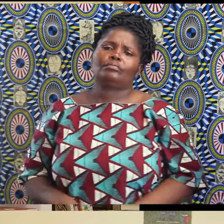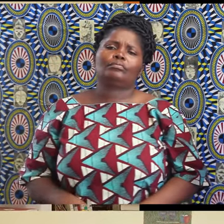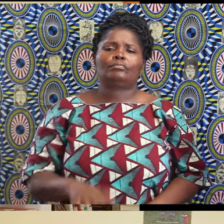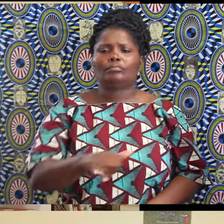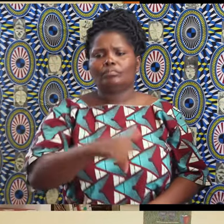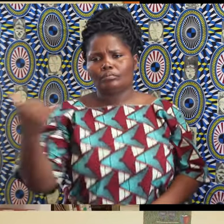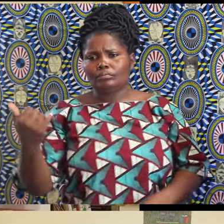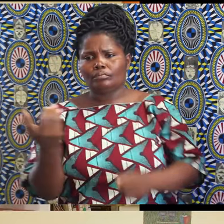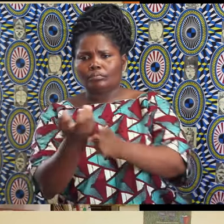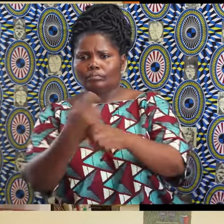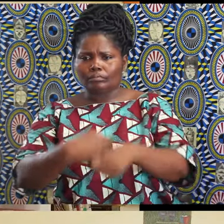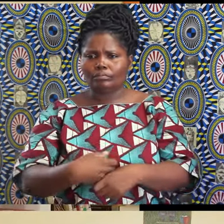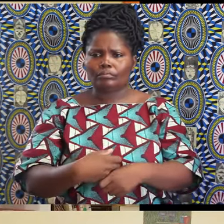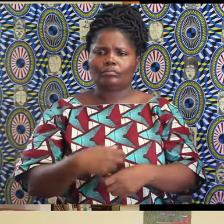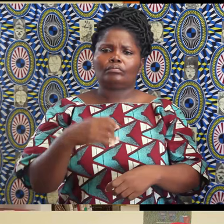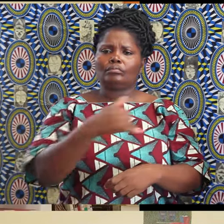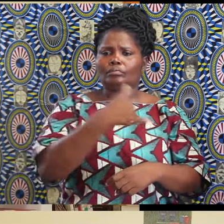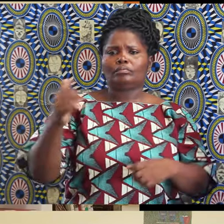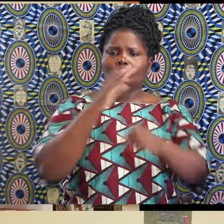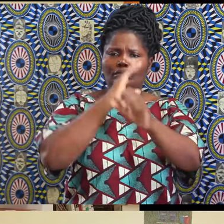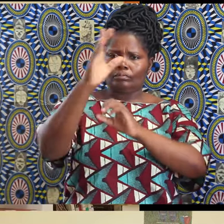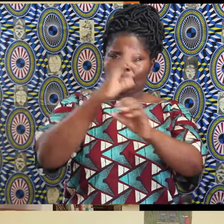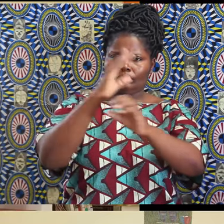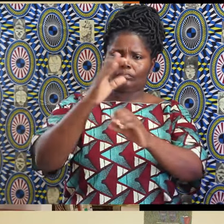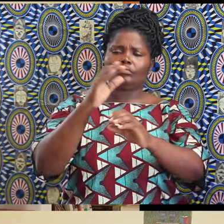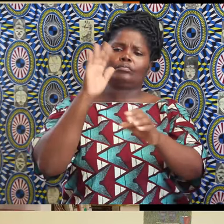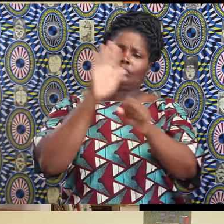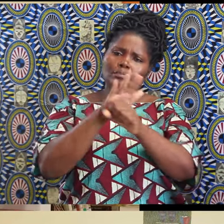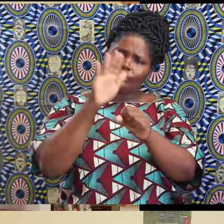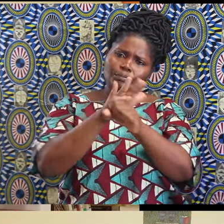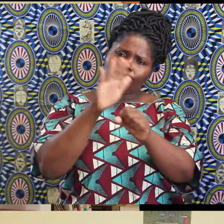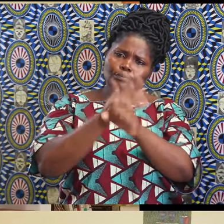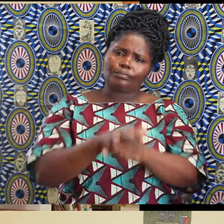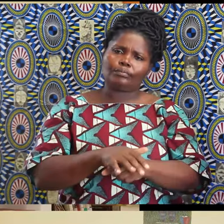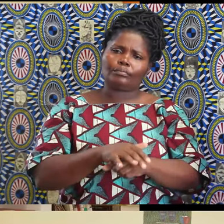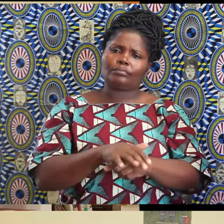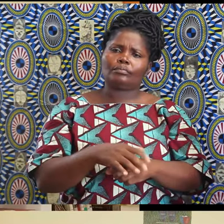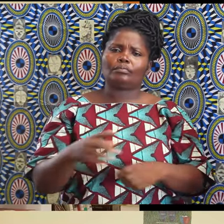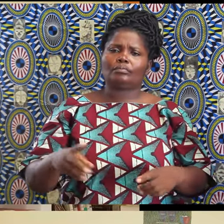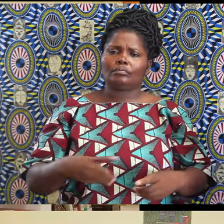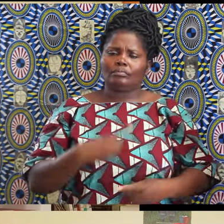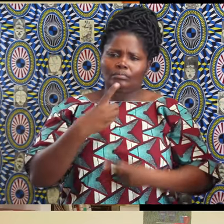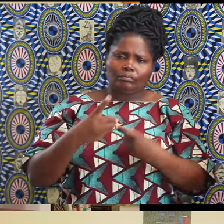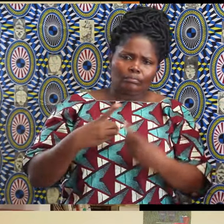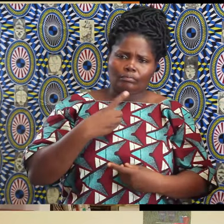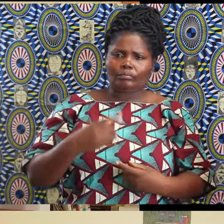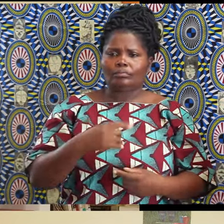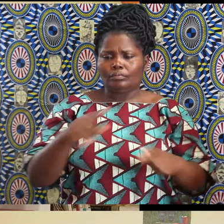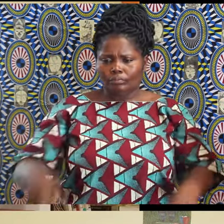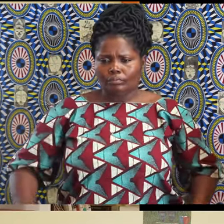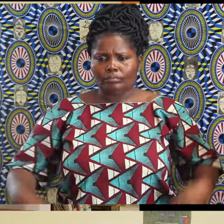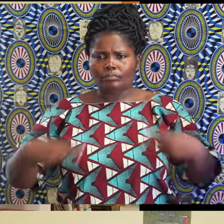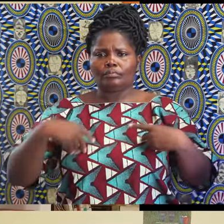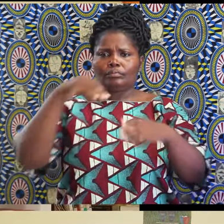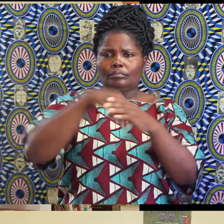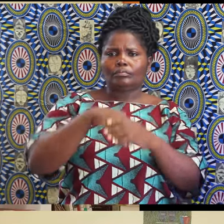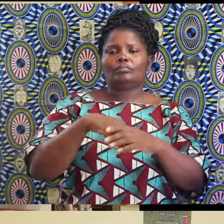Otros, en cambio, se comunican mucho y disfrutan viviendo en grupo.